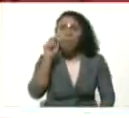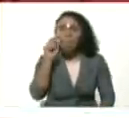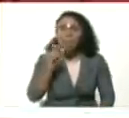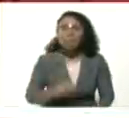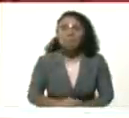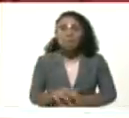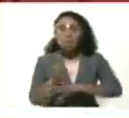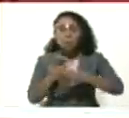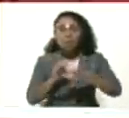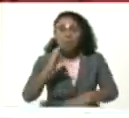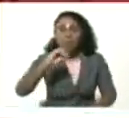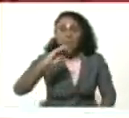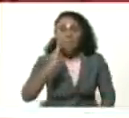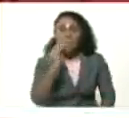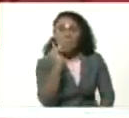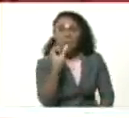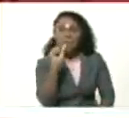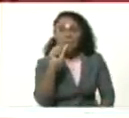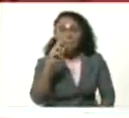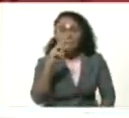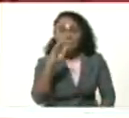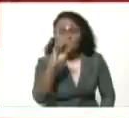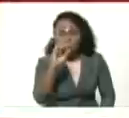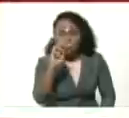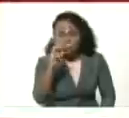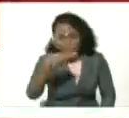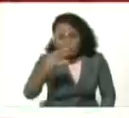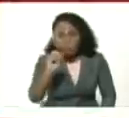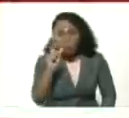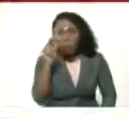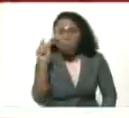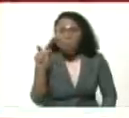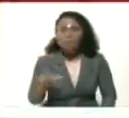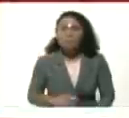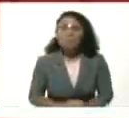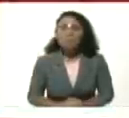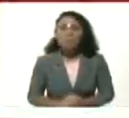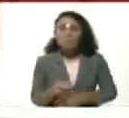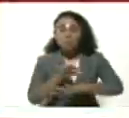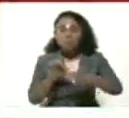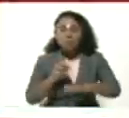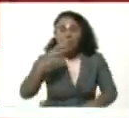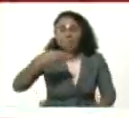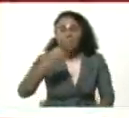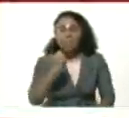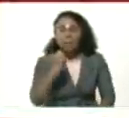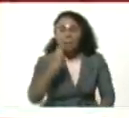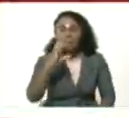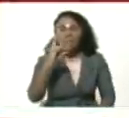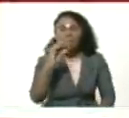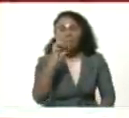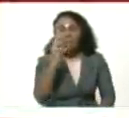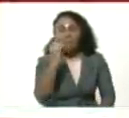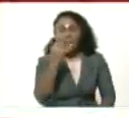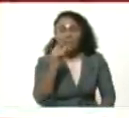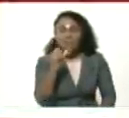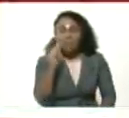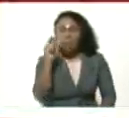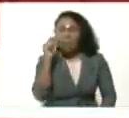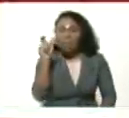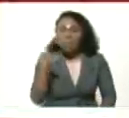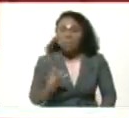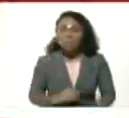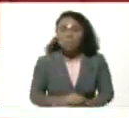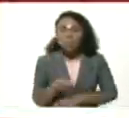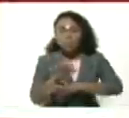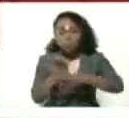Obispo, Rolando Reyes. Municipio Pedraza, Alcides Molina. Municipio Rojas,